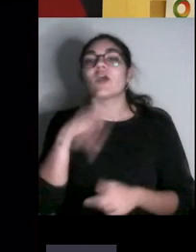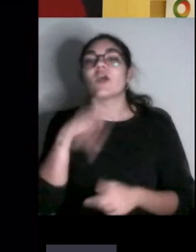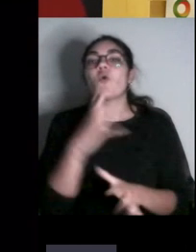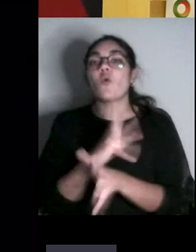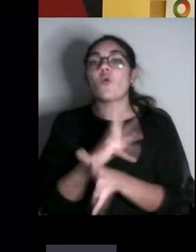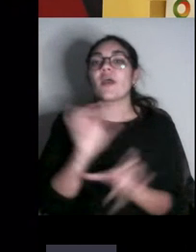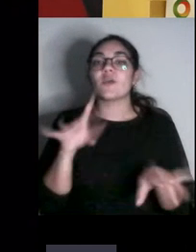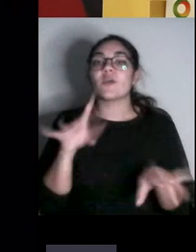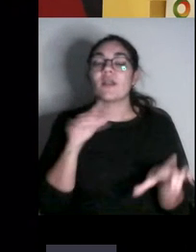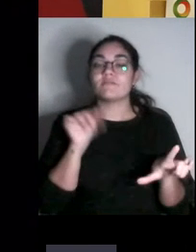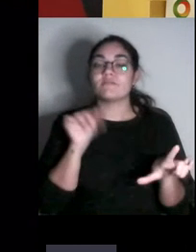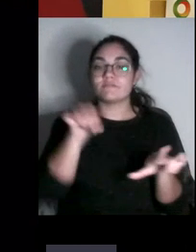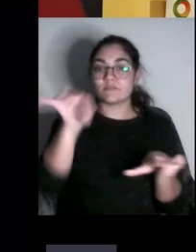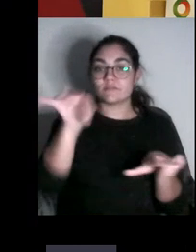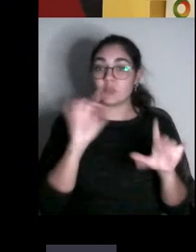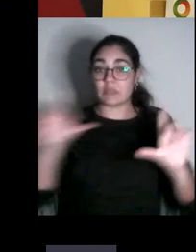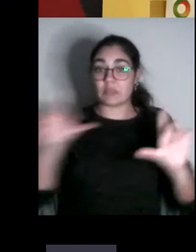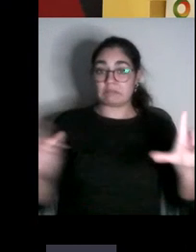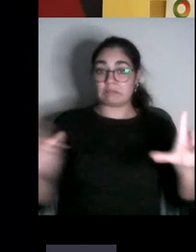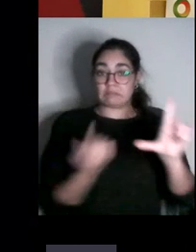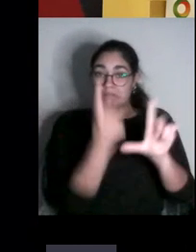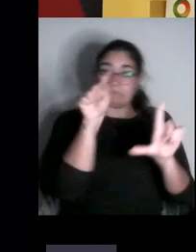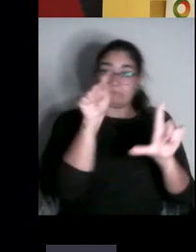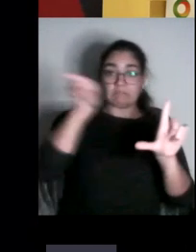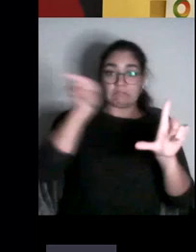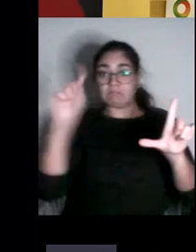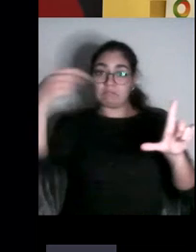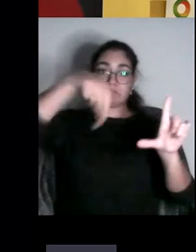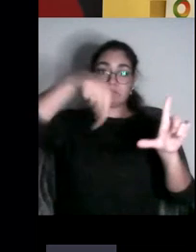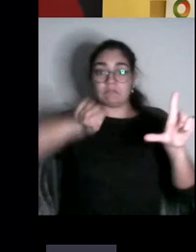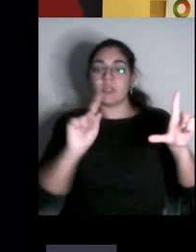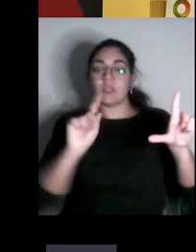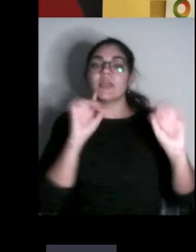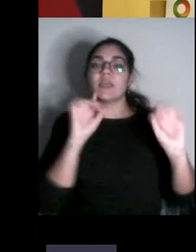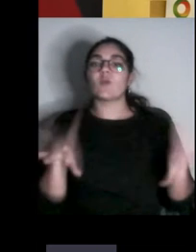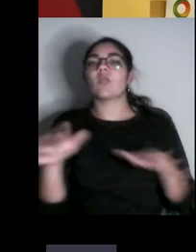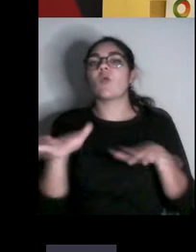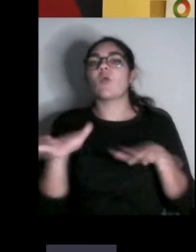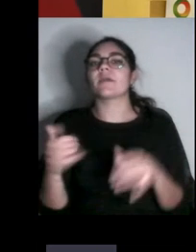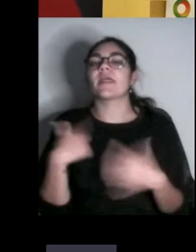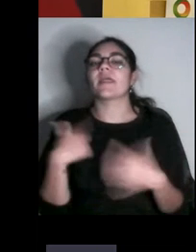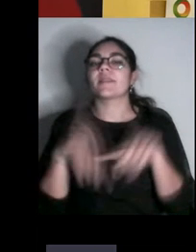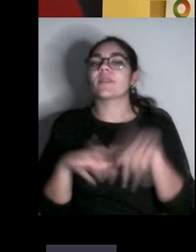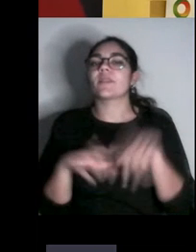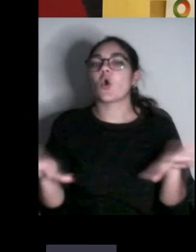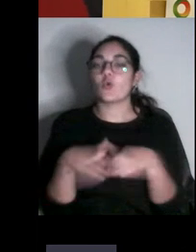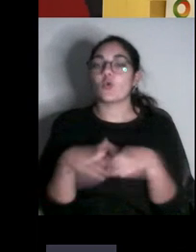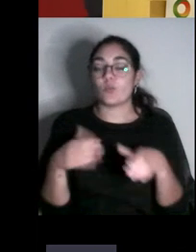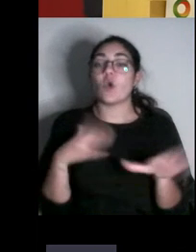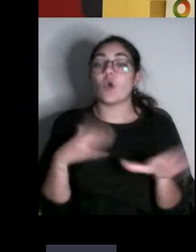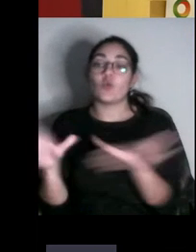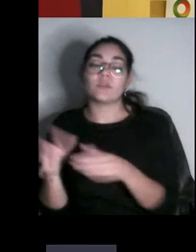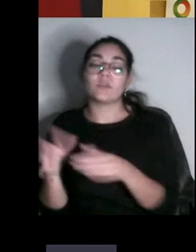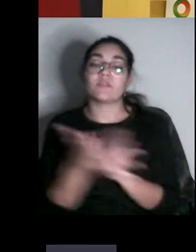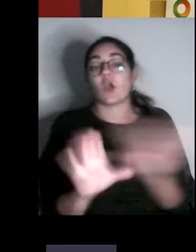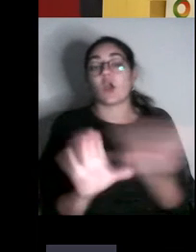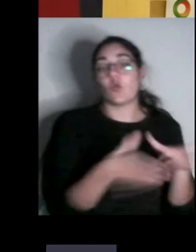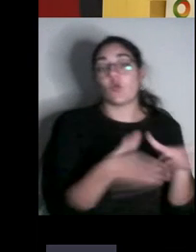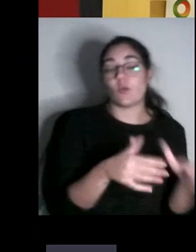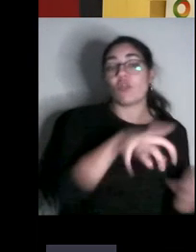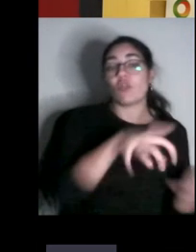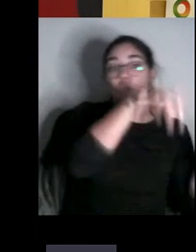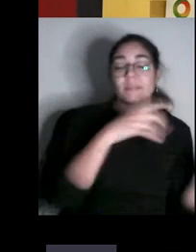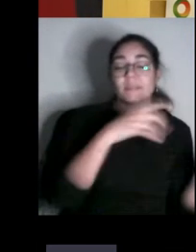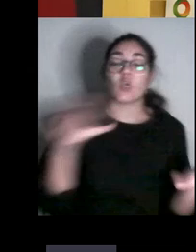en genial y se se mueven por grupos con viso resistencia y tenemos dos tipos de preguntas por un lado están